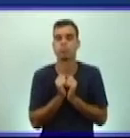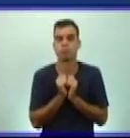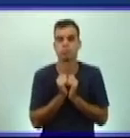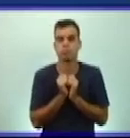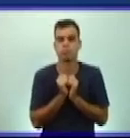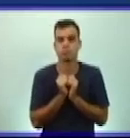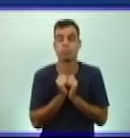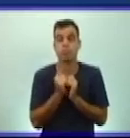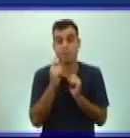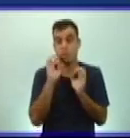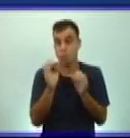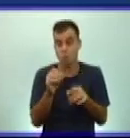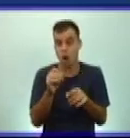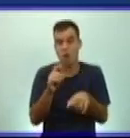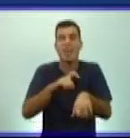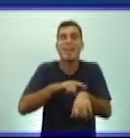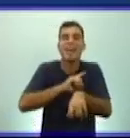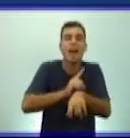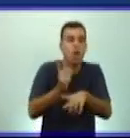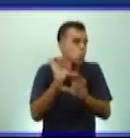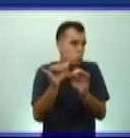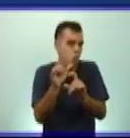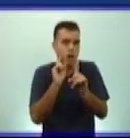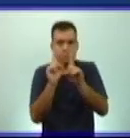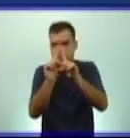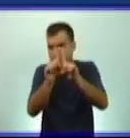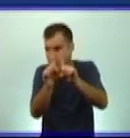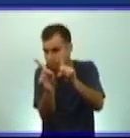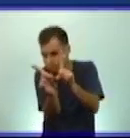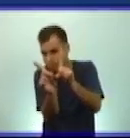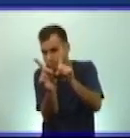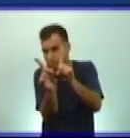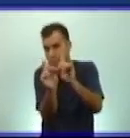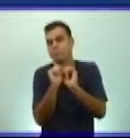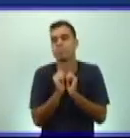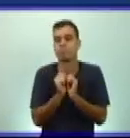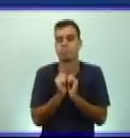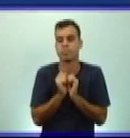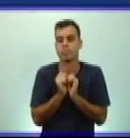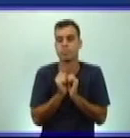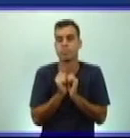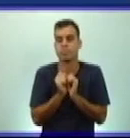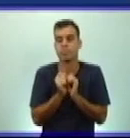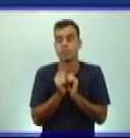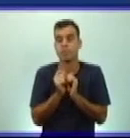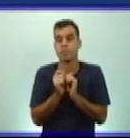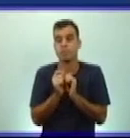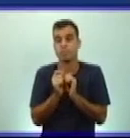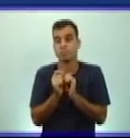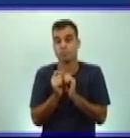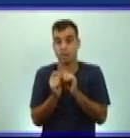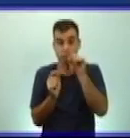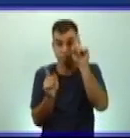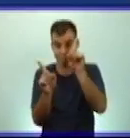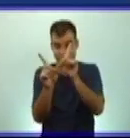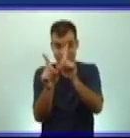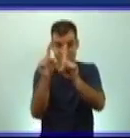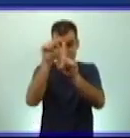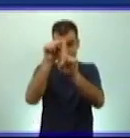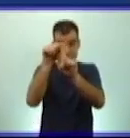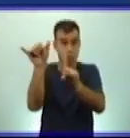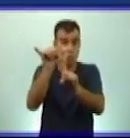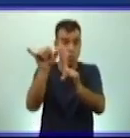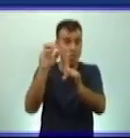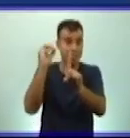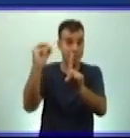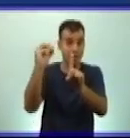favor de las manecillas del reloj y se encuentra en un determinado punto al cabo de un tiempo t. Este cambio de posición